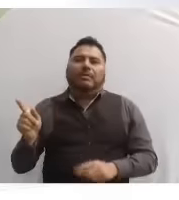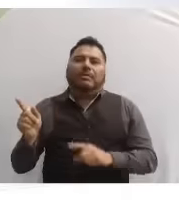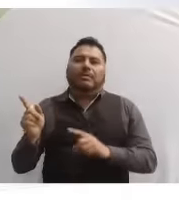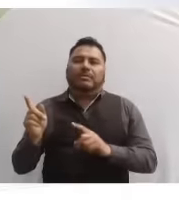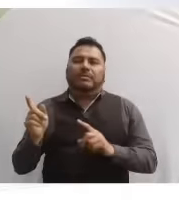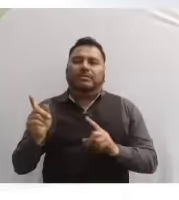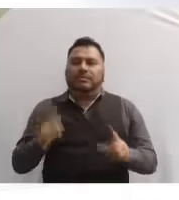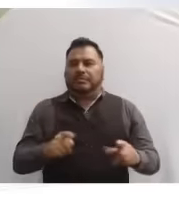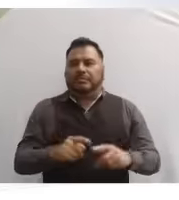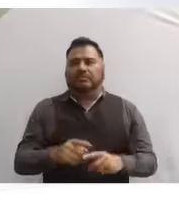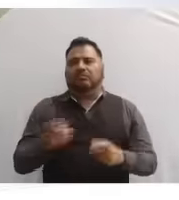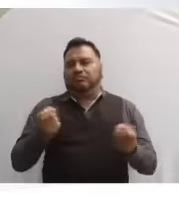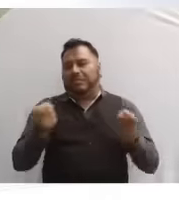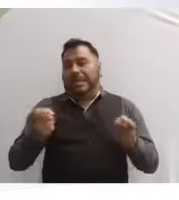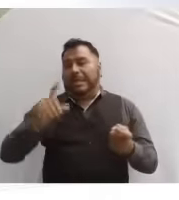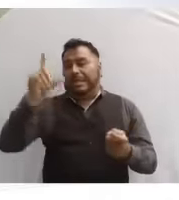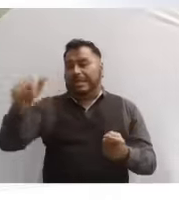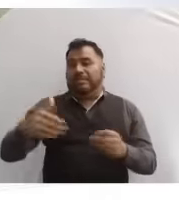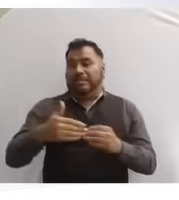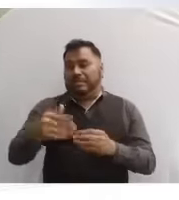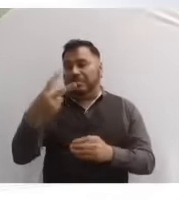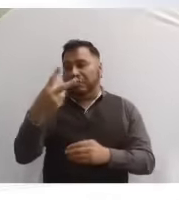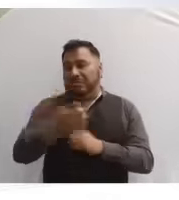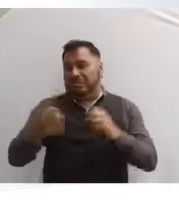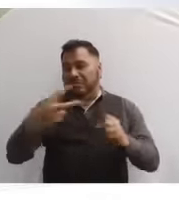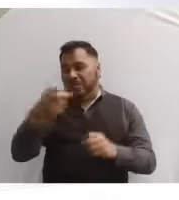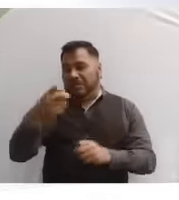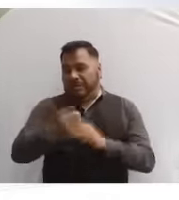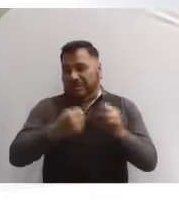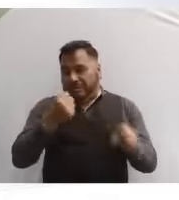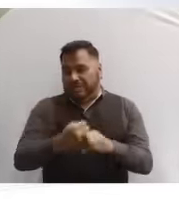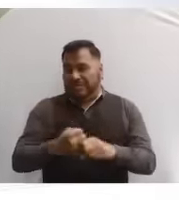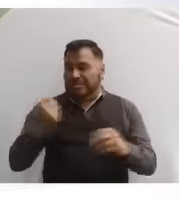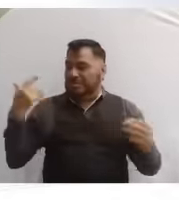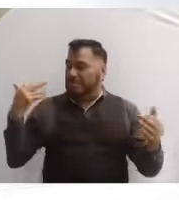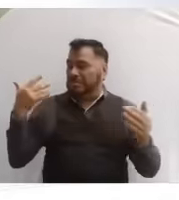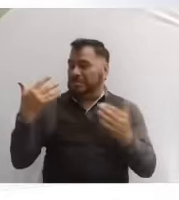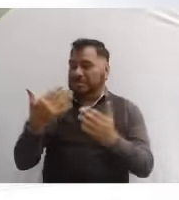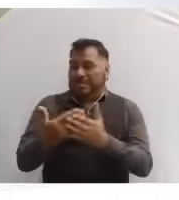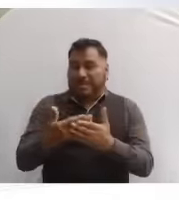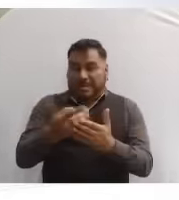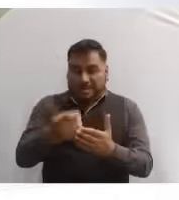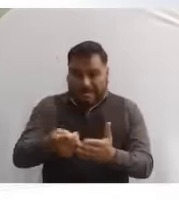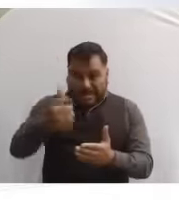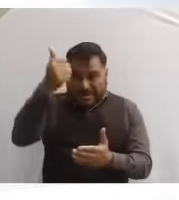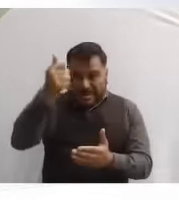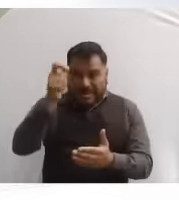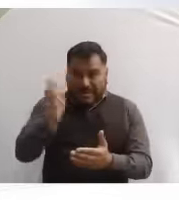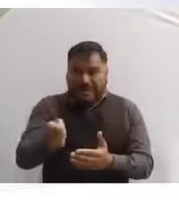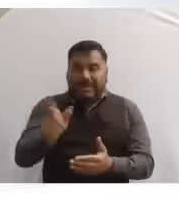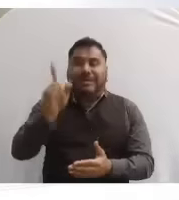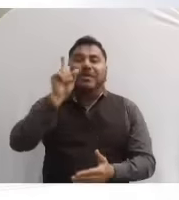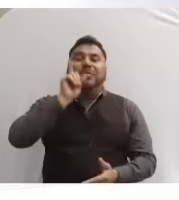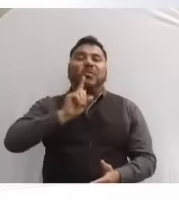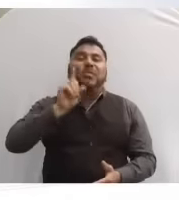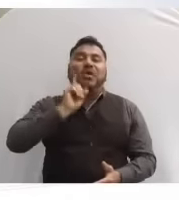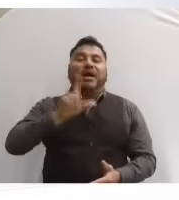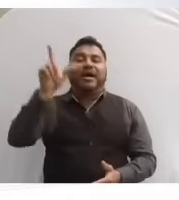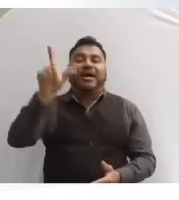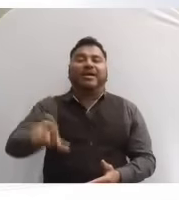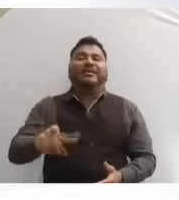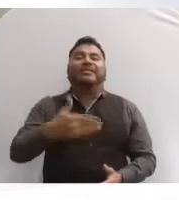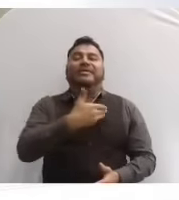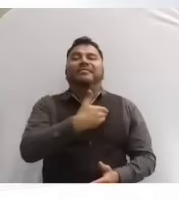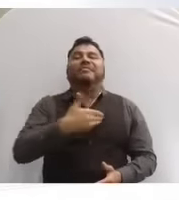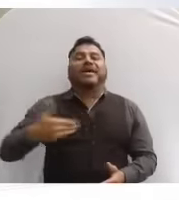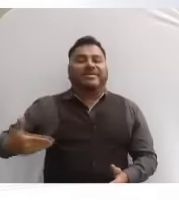gobierno. Después de 200 años, por primera vez, va a llegar una mujer a la